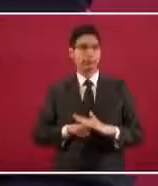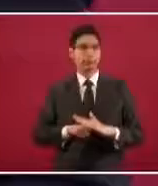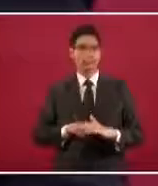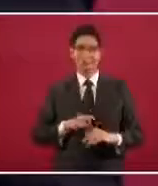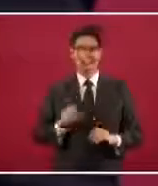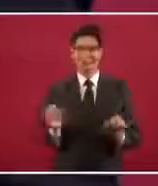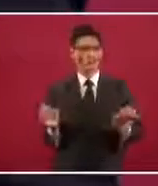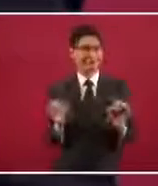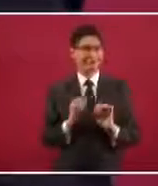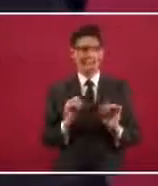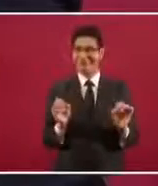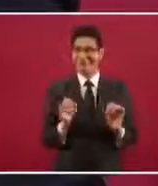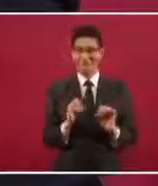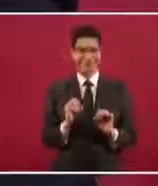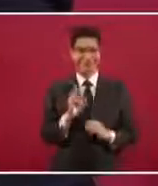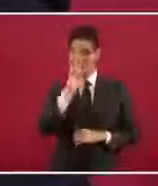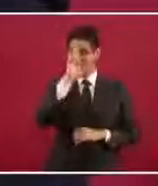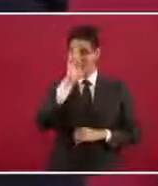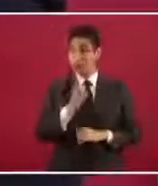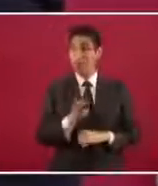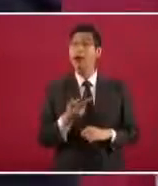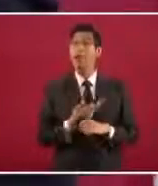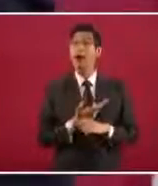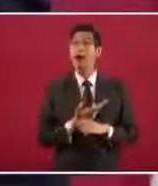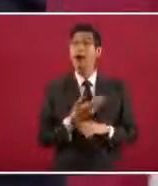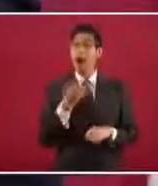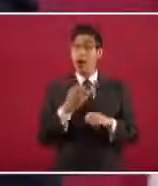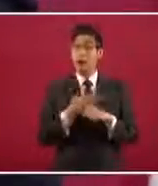porque en las épocas de crisis